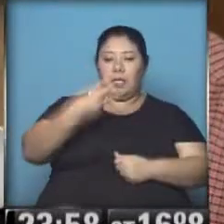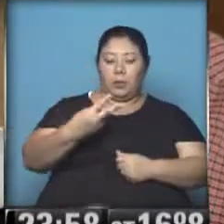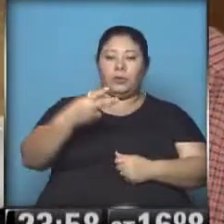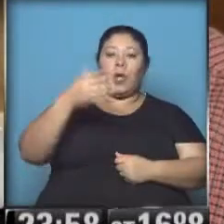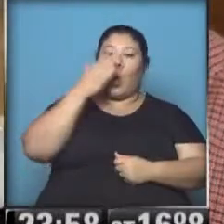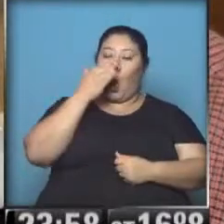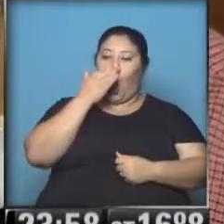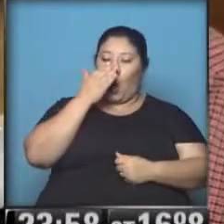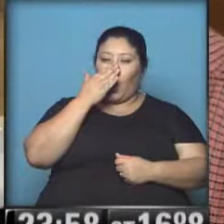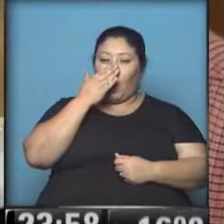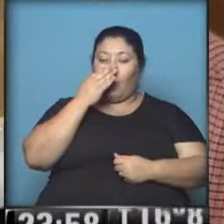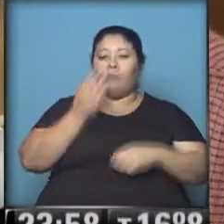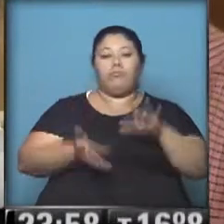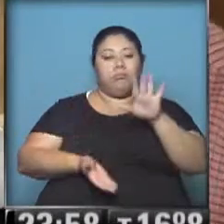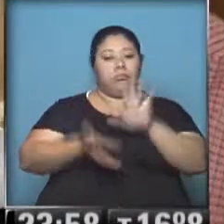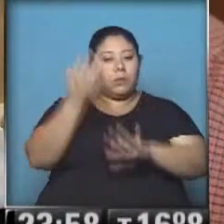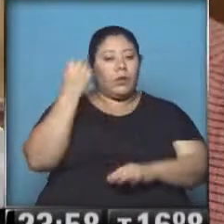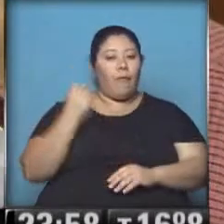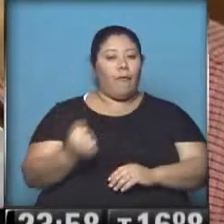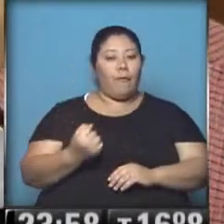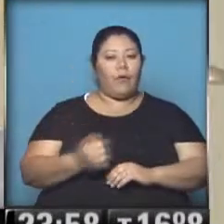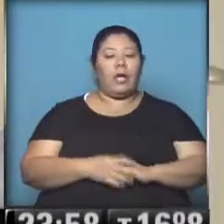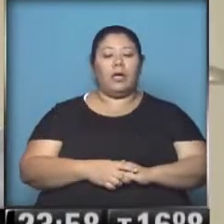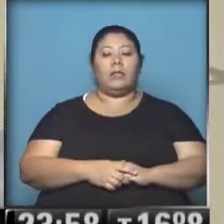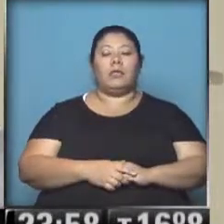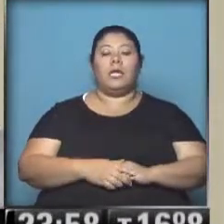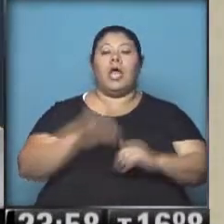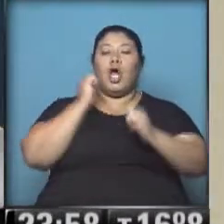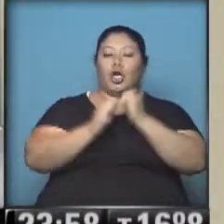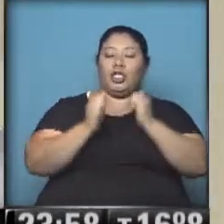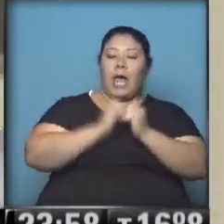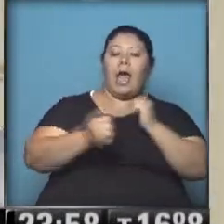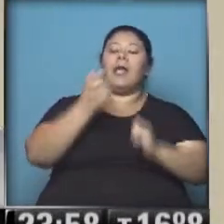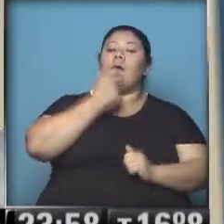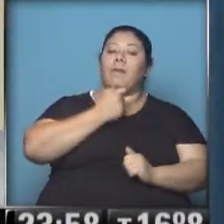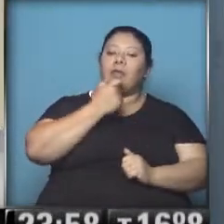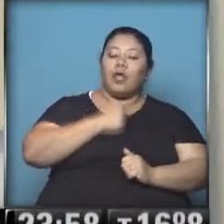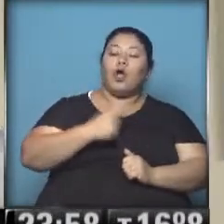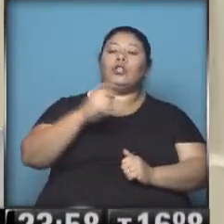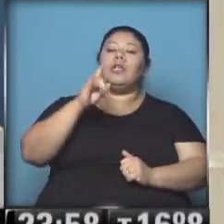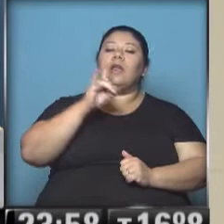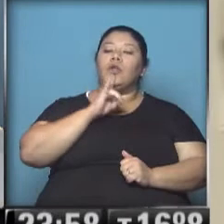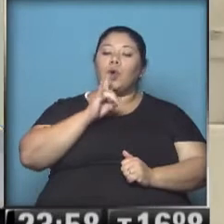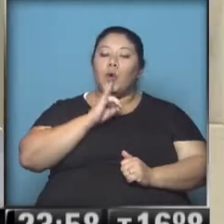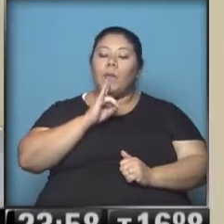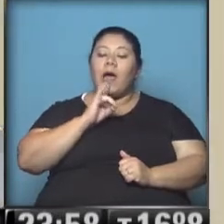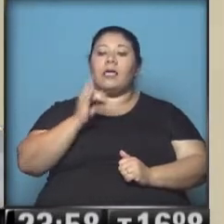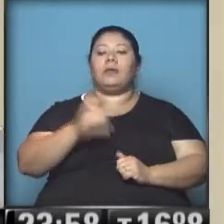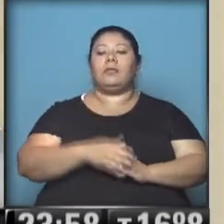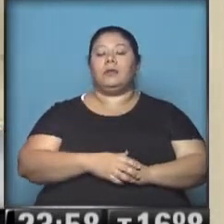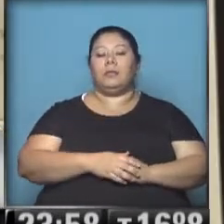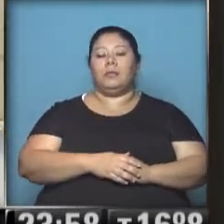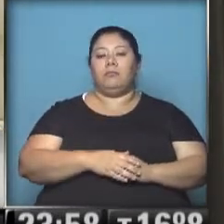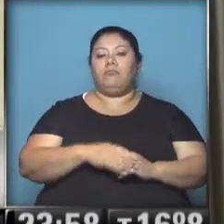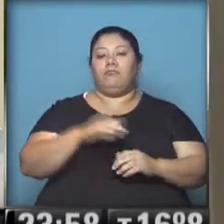la verdad es que con un aumento muy muy fuerte, Rosario, Mendoza, San Miguel de Tucumán, con un crecimiento muy importante